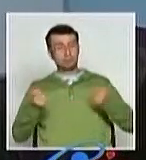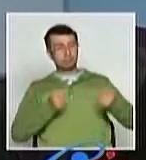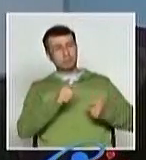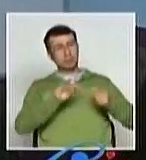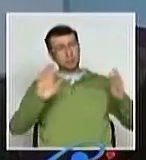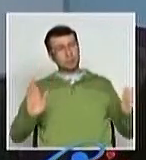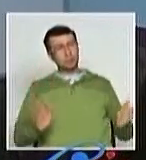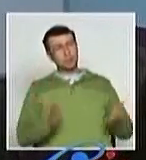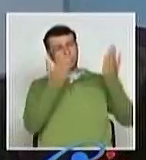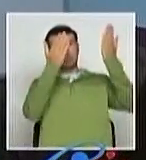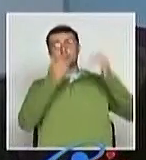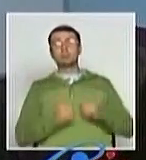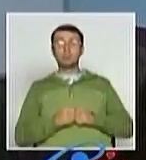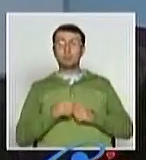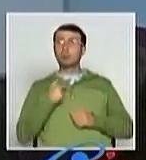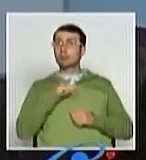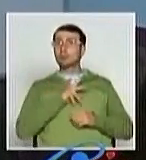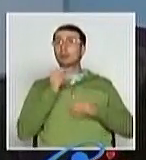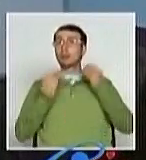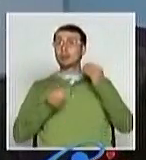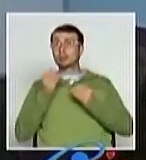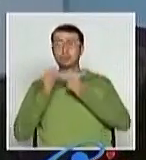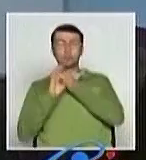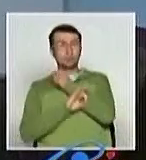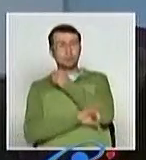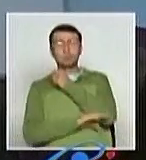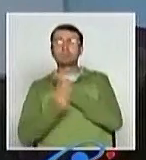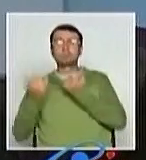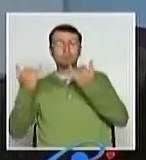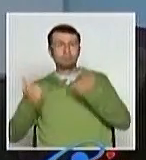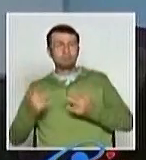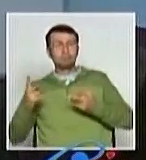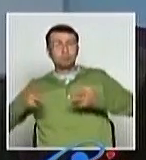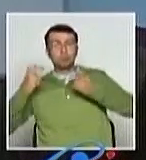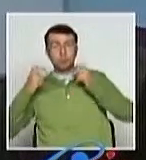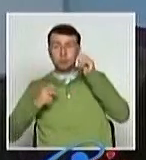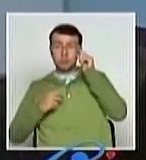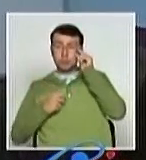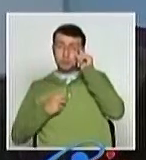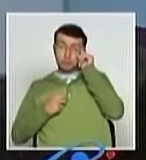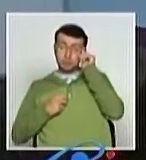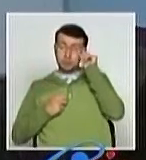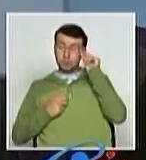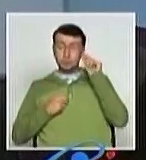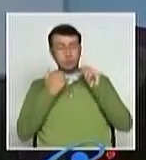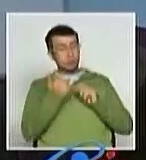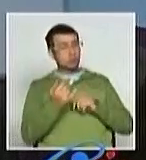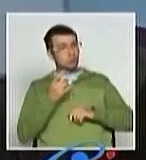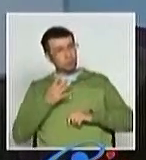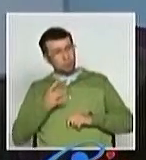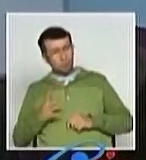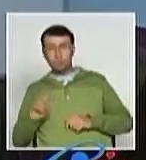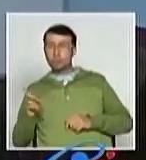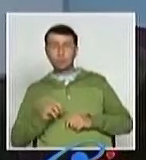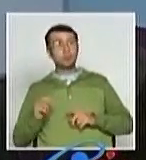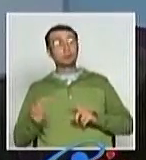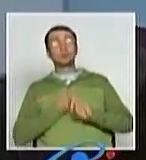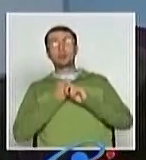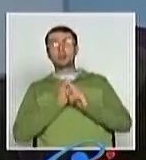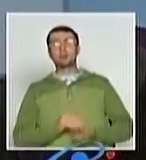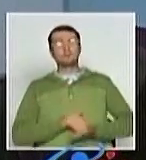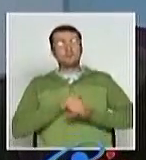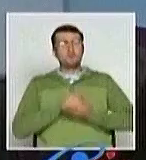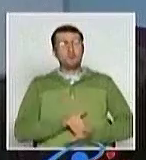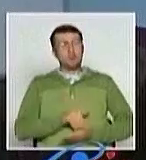por tal motivo nosotros empleamos una psicología muy moderna la cual se enfoca no en el dolor sino en todas las fortalezas humanas por eso Este